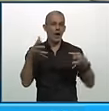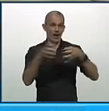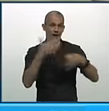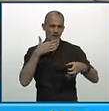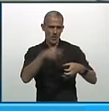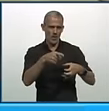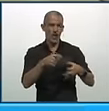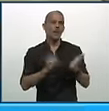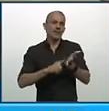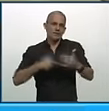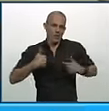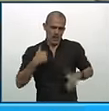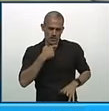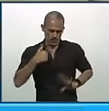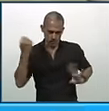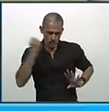pelear titularidad